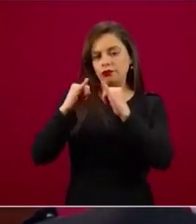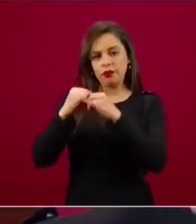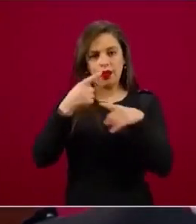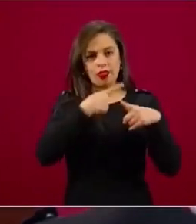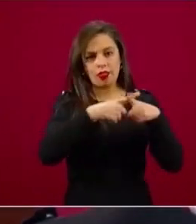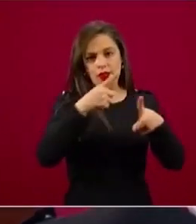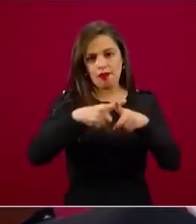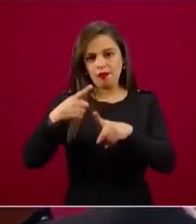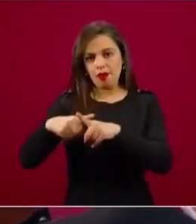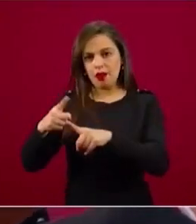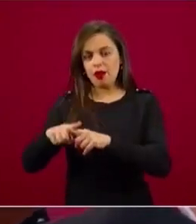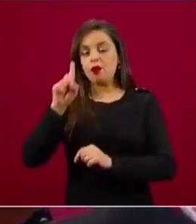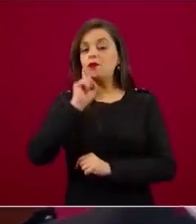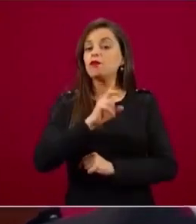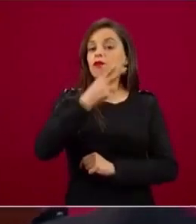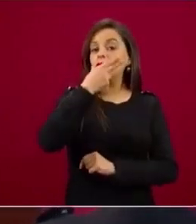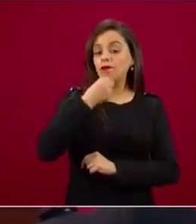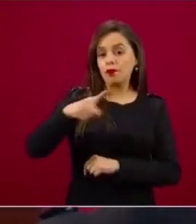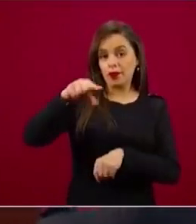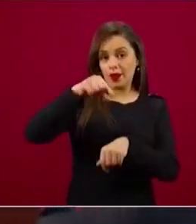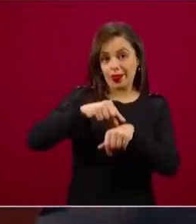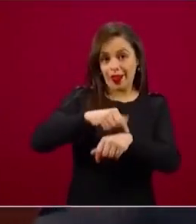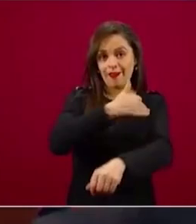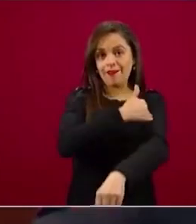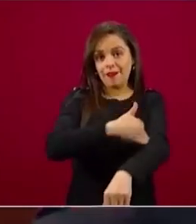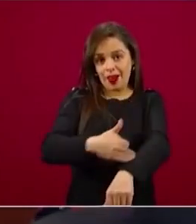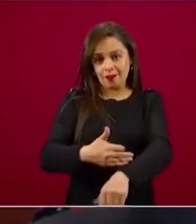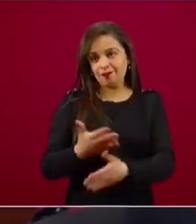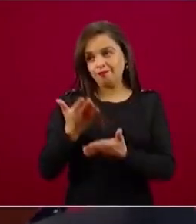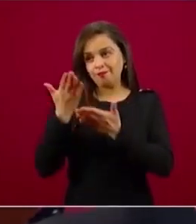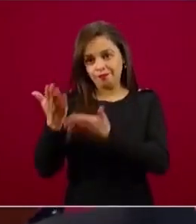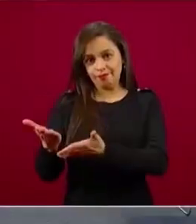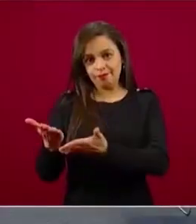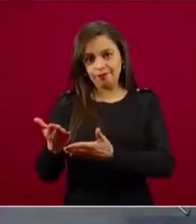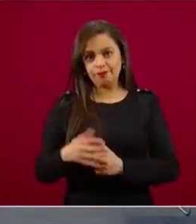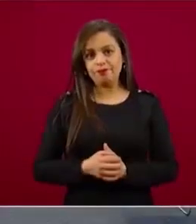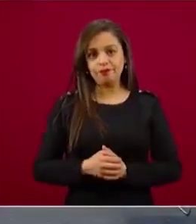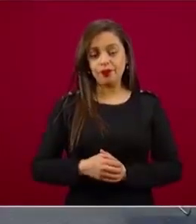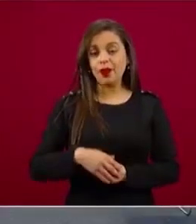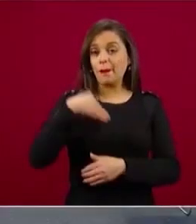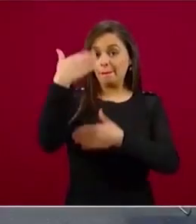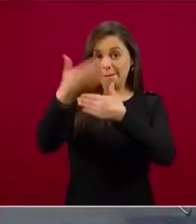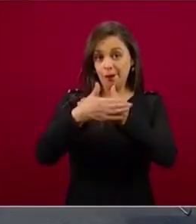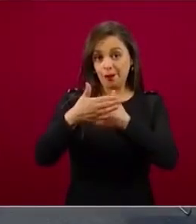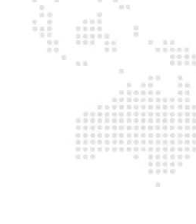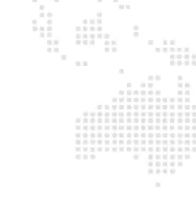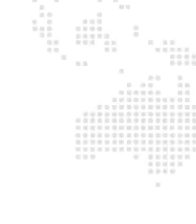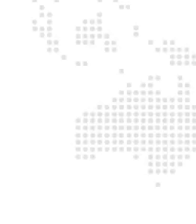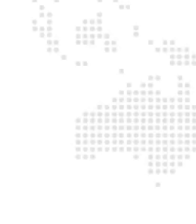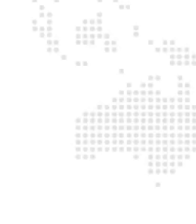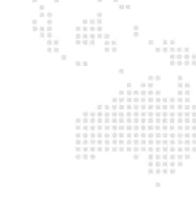nuestro reconocimiento y que sepan que los mejores tiempos de la medicina familiar están por venir